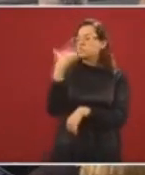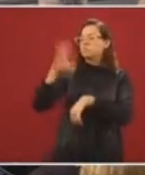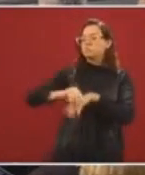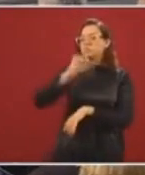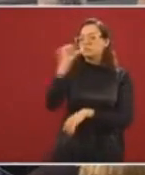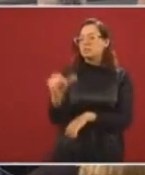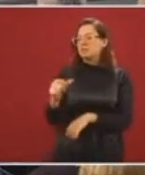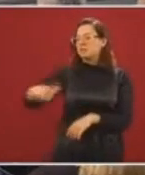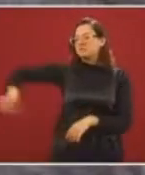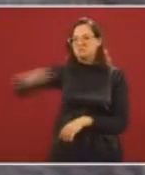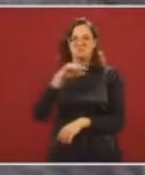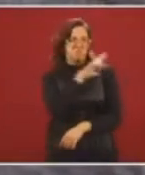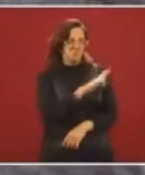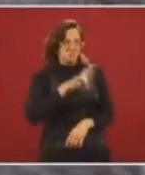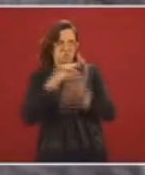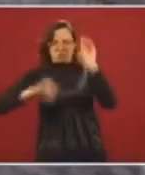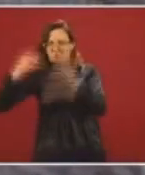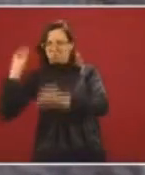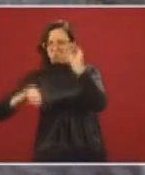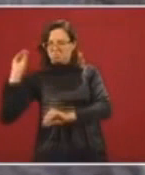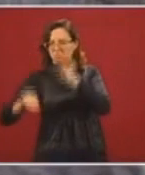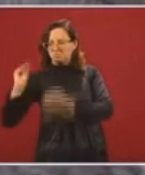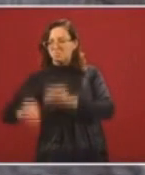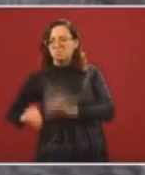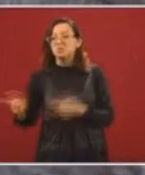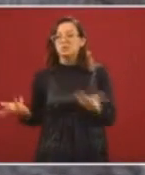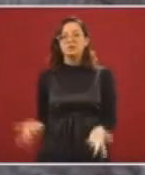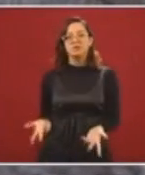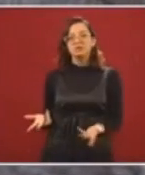nos atenemos a eso, pues entonces